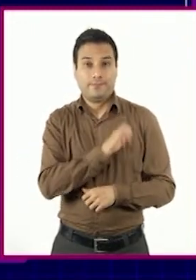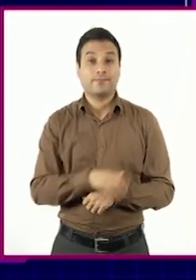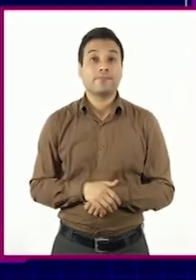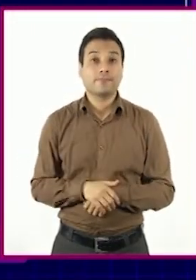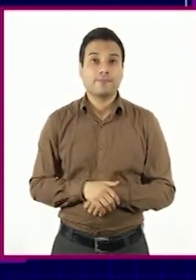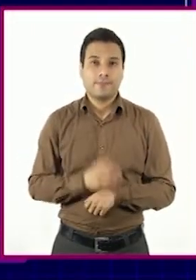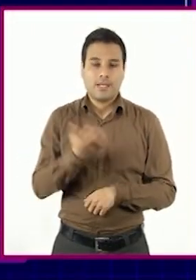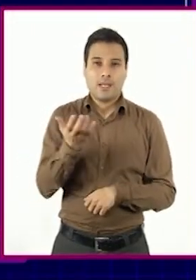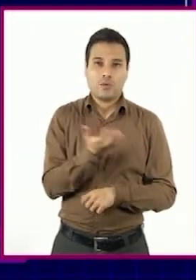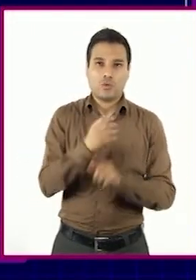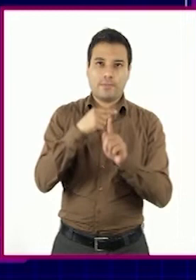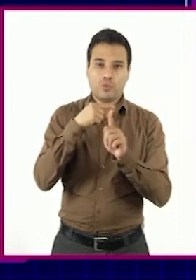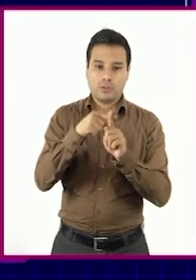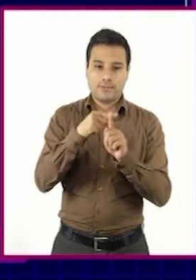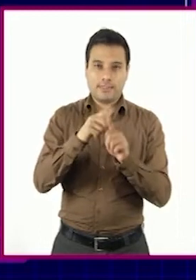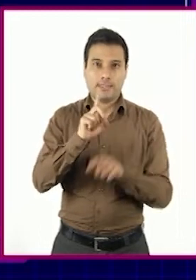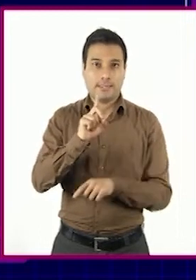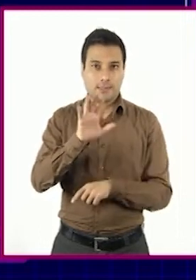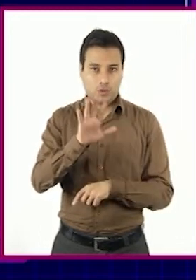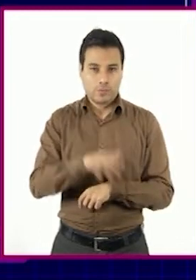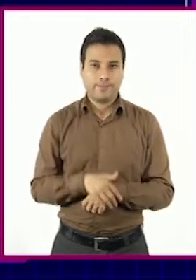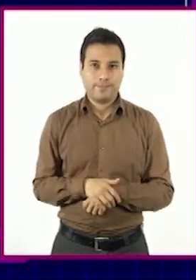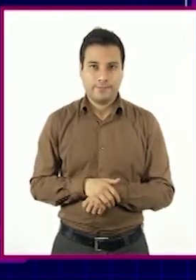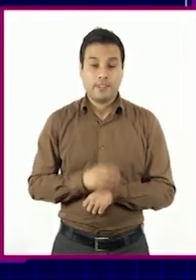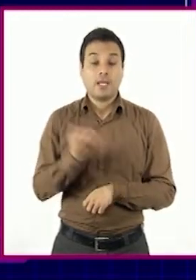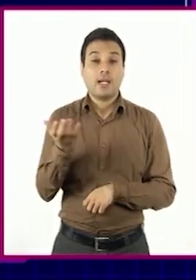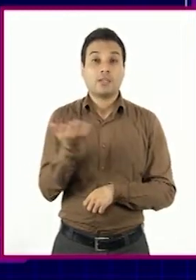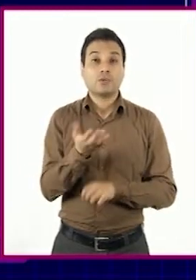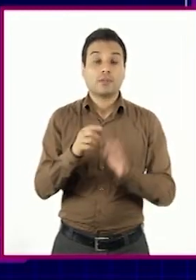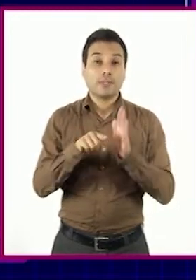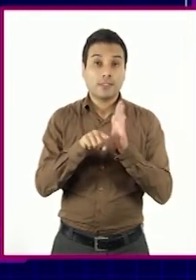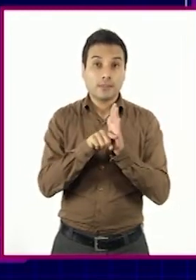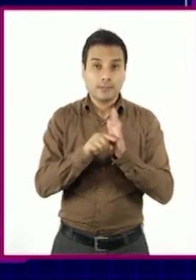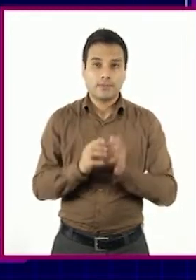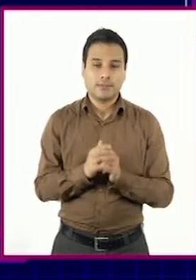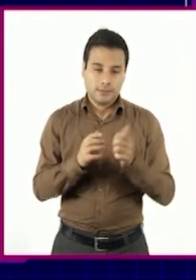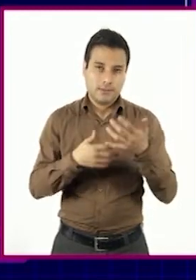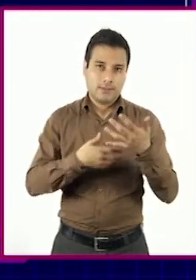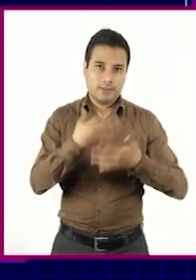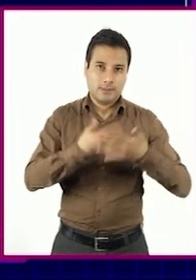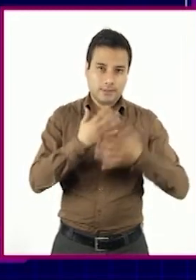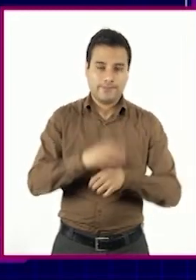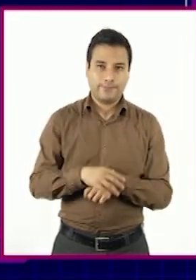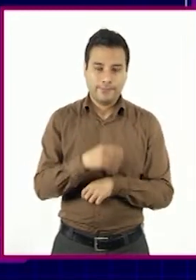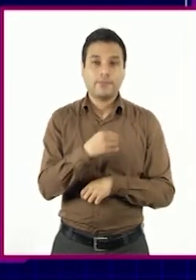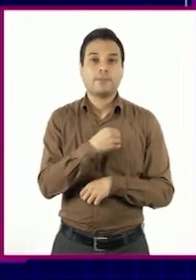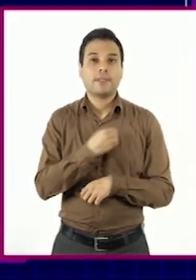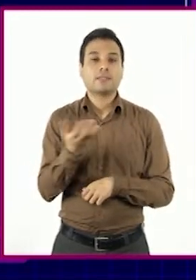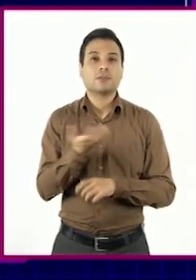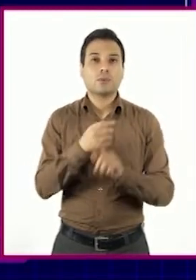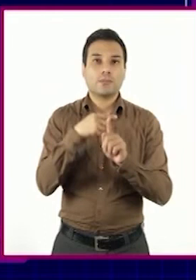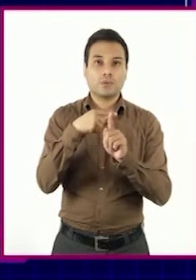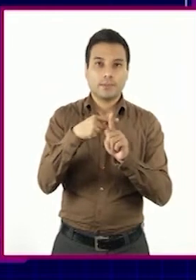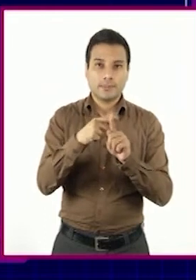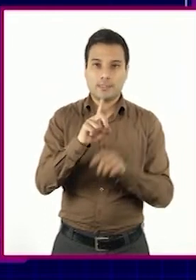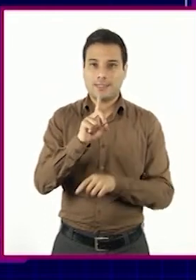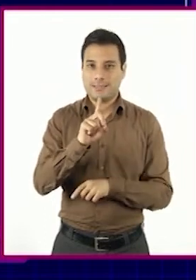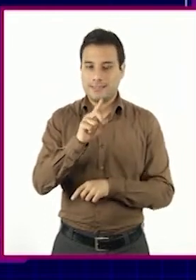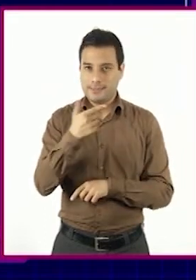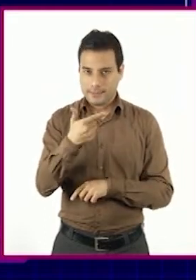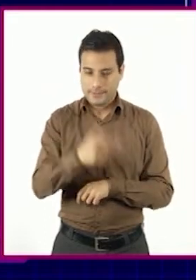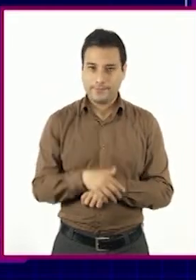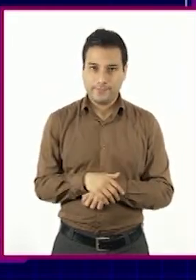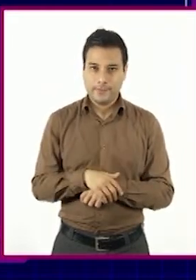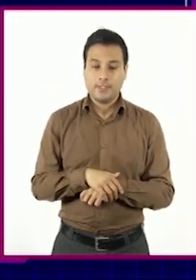acciones positivas 35 y acciones negativas 15. Max, acciones positivas 37